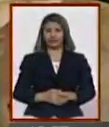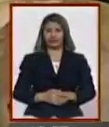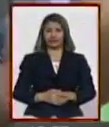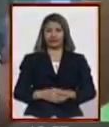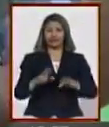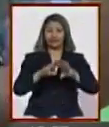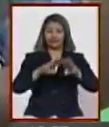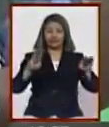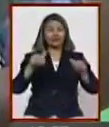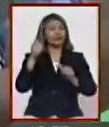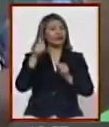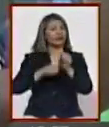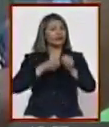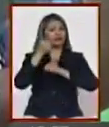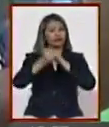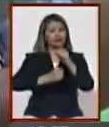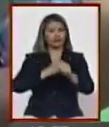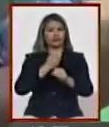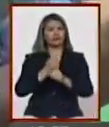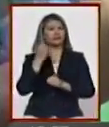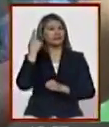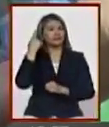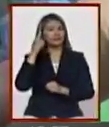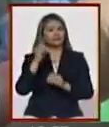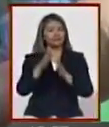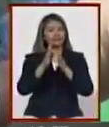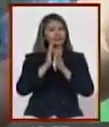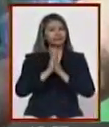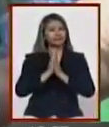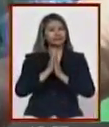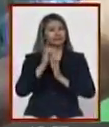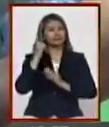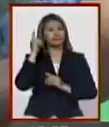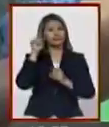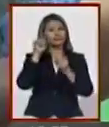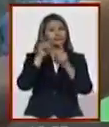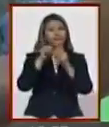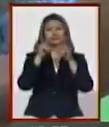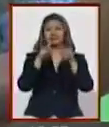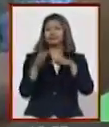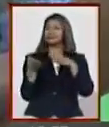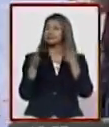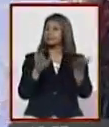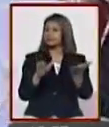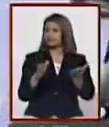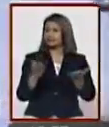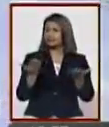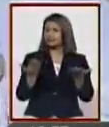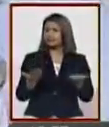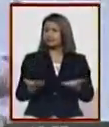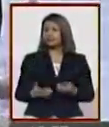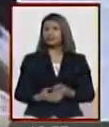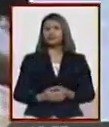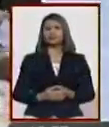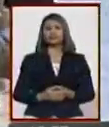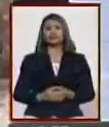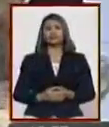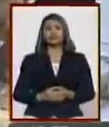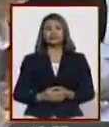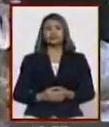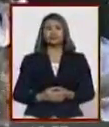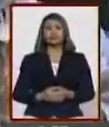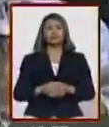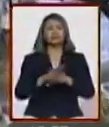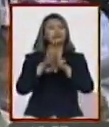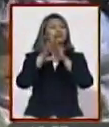la mesa todos los años para adorar, para rezar hacia a los difuntos que tenemos aquí en el cementerio, digamos.